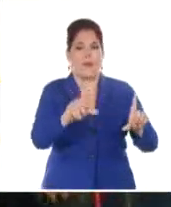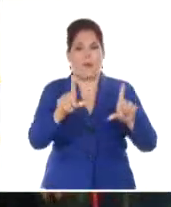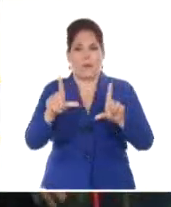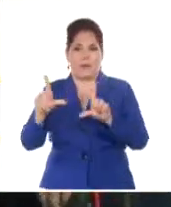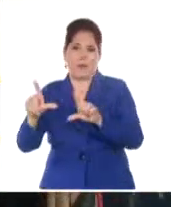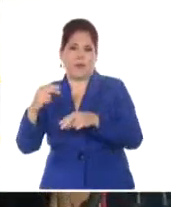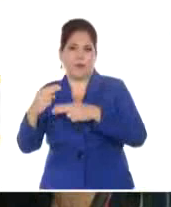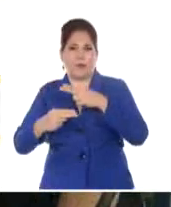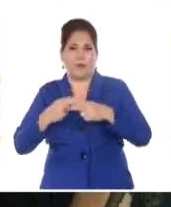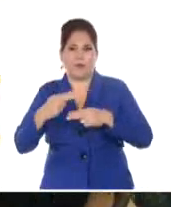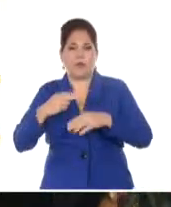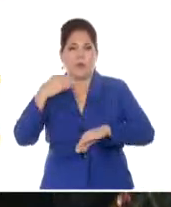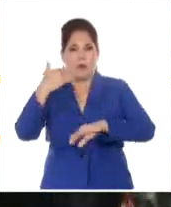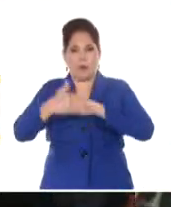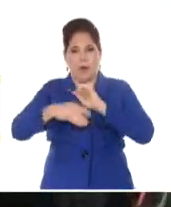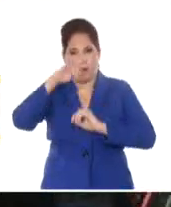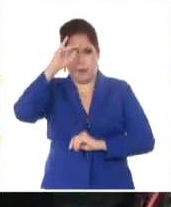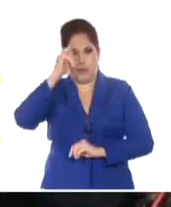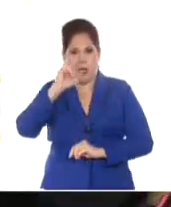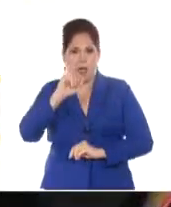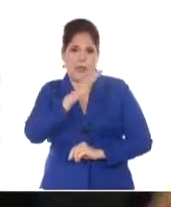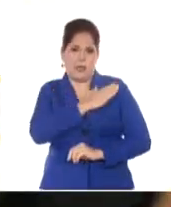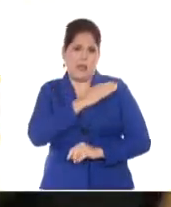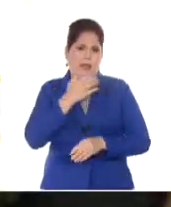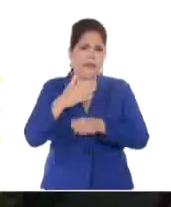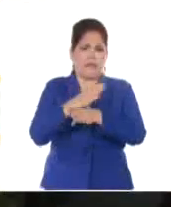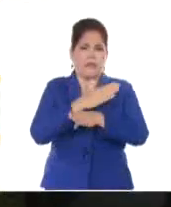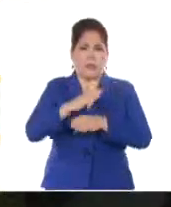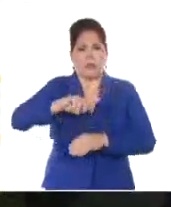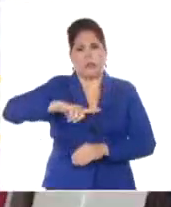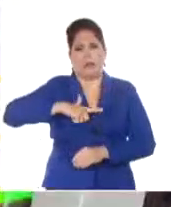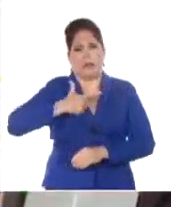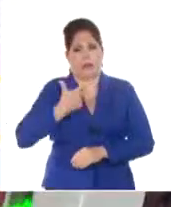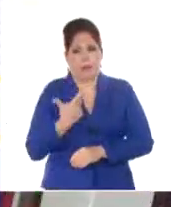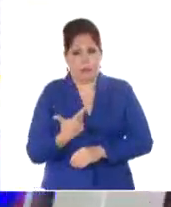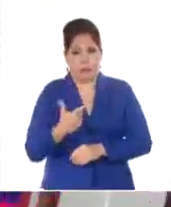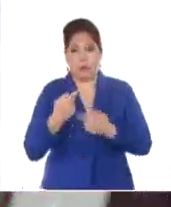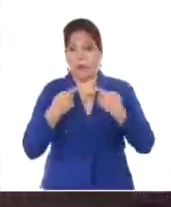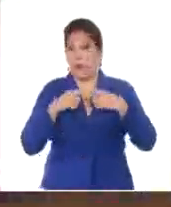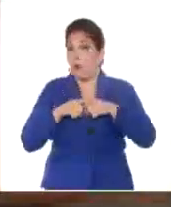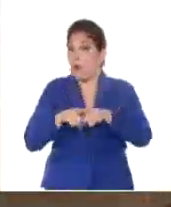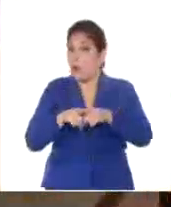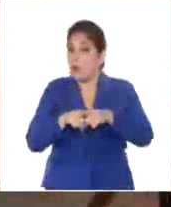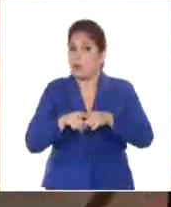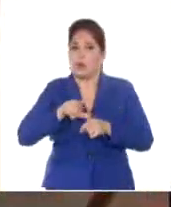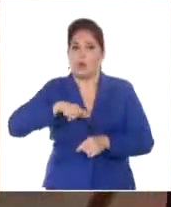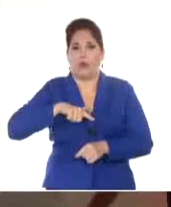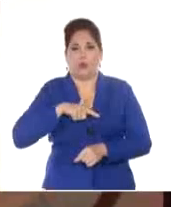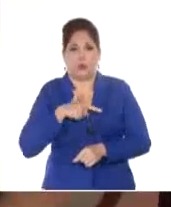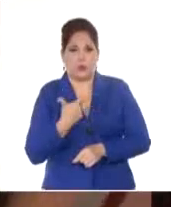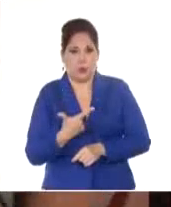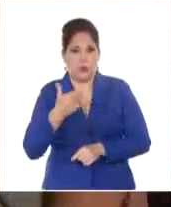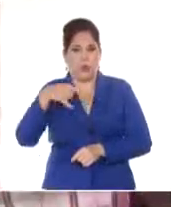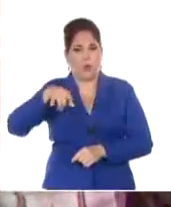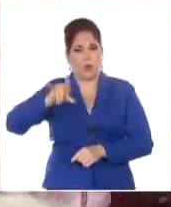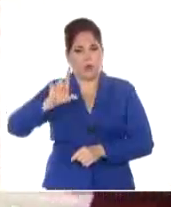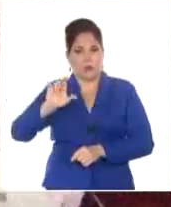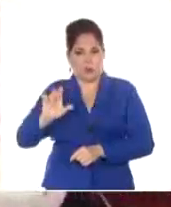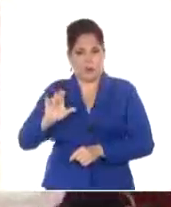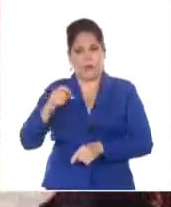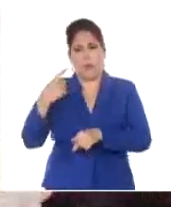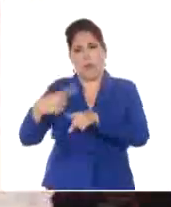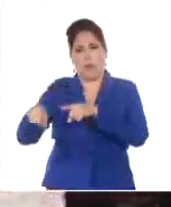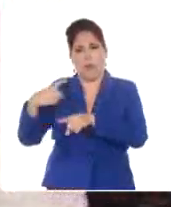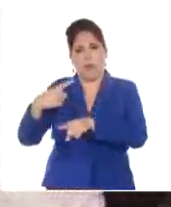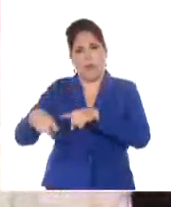quehacer realizado a favor de las diferentes manifestaciones del arte. Junto a ellos, Cultura, la UJC,